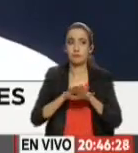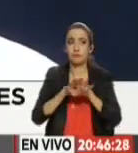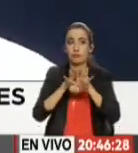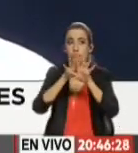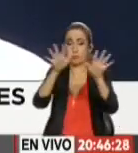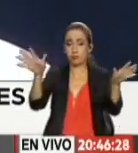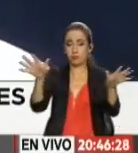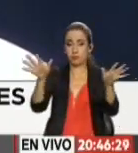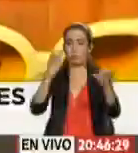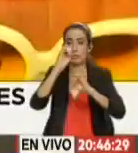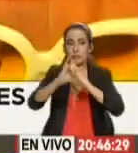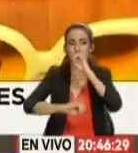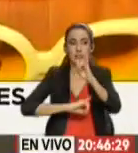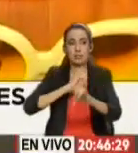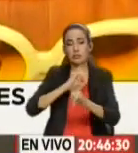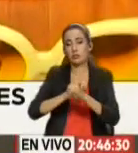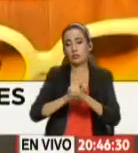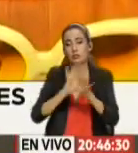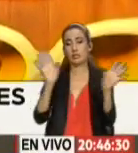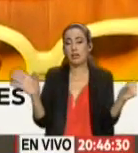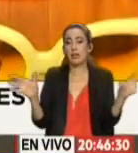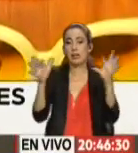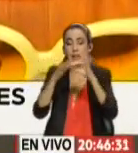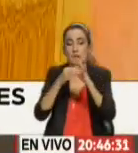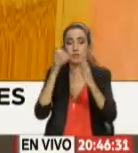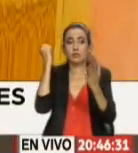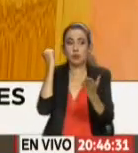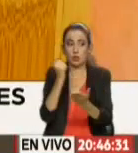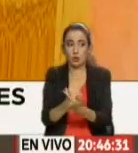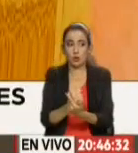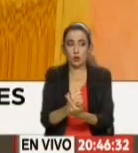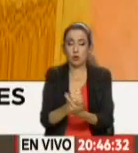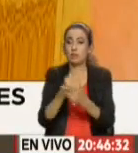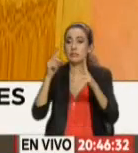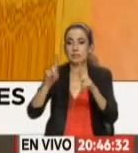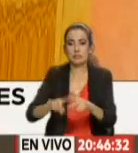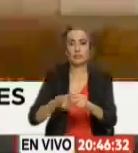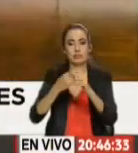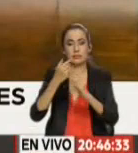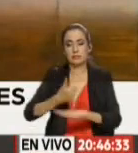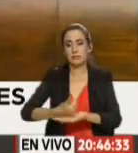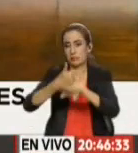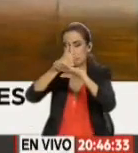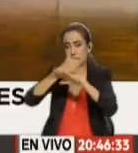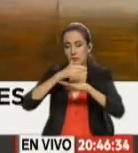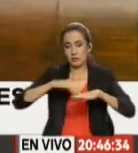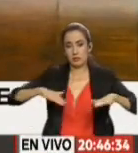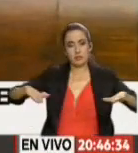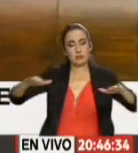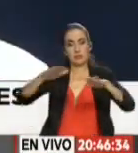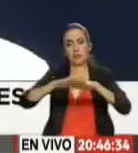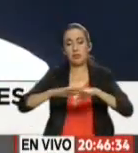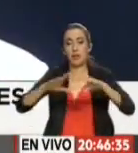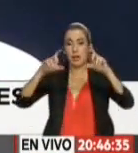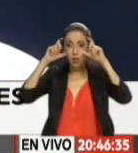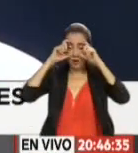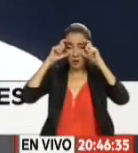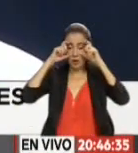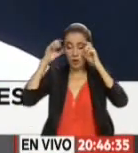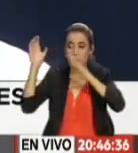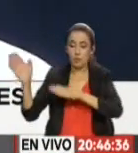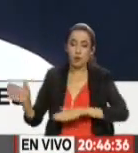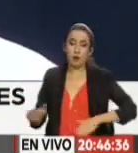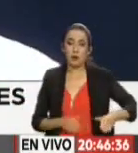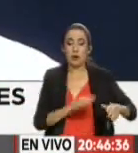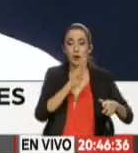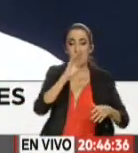nivel internacional, queremos establecer la marca Salopus, ser los pioneros, ya lo que es establecer las gafas a base de madera y